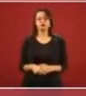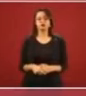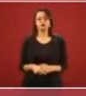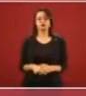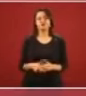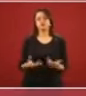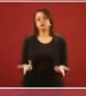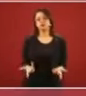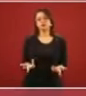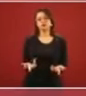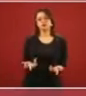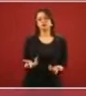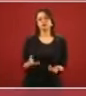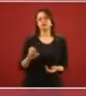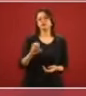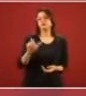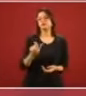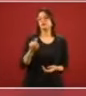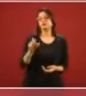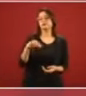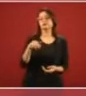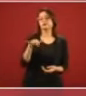exención de dominio,